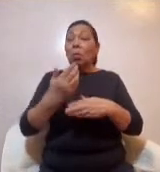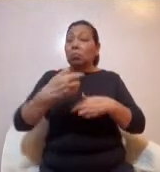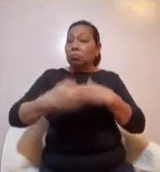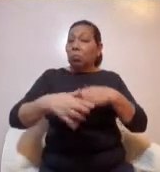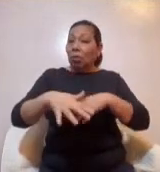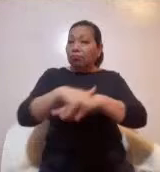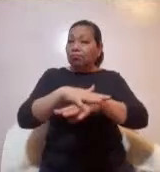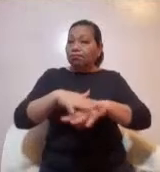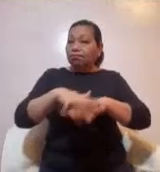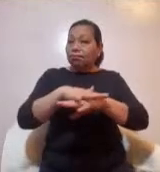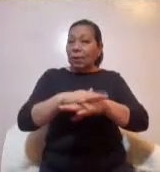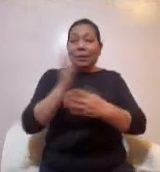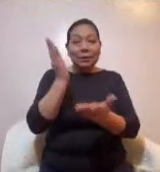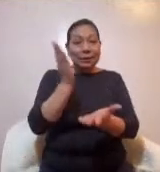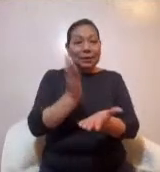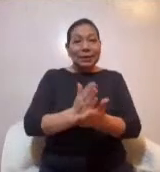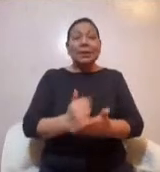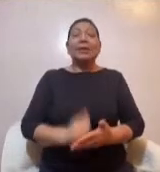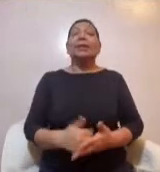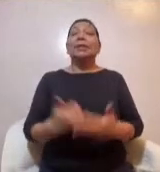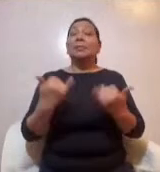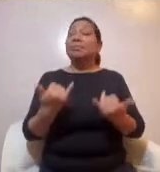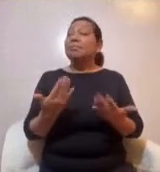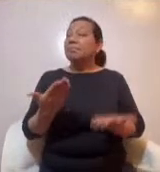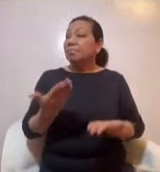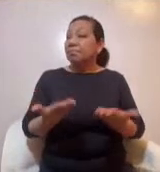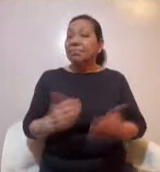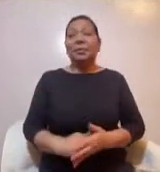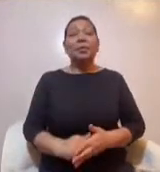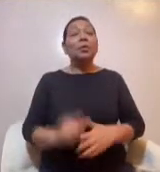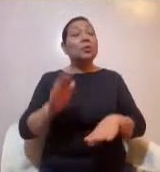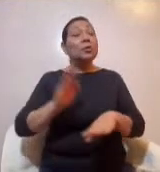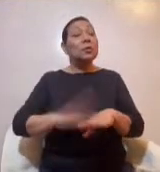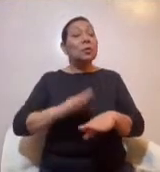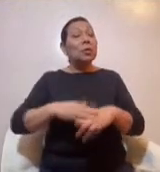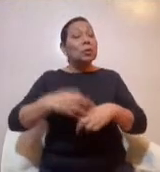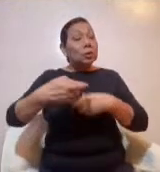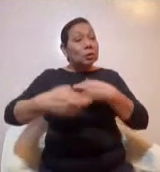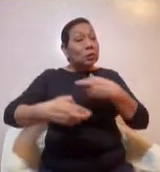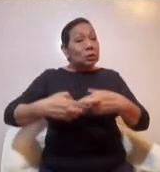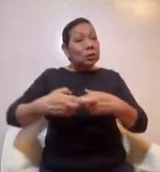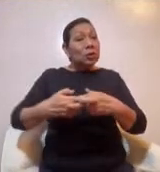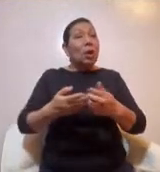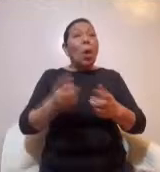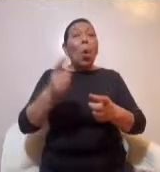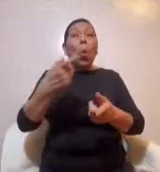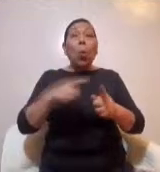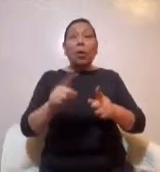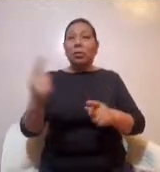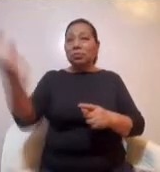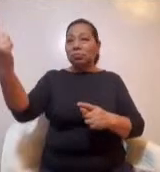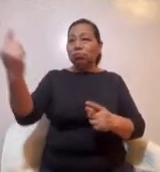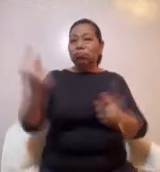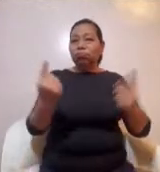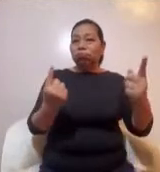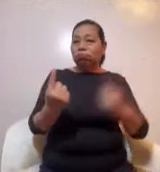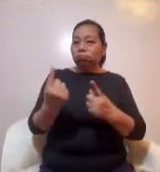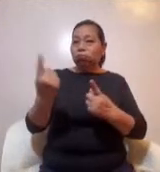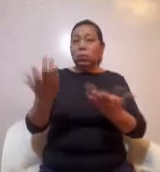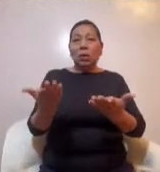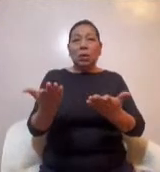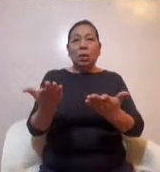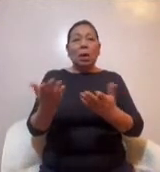defensa en un proceso administrativo sancionador, específicamente sobre un procedimiento migratorio